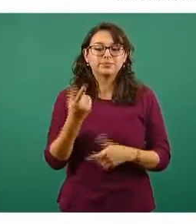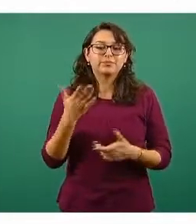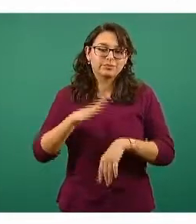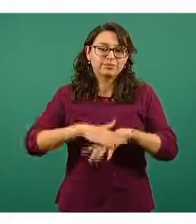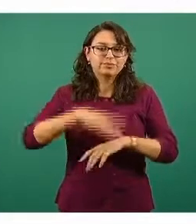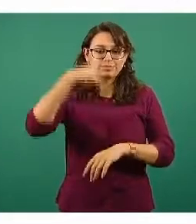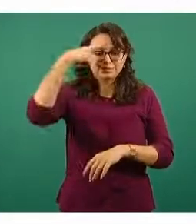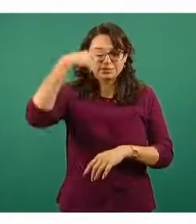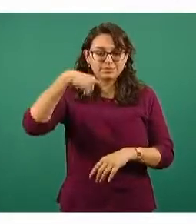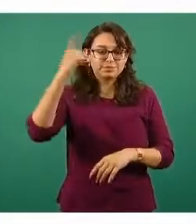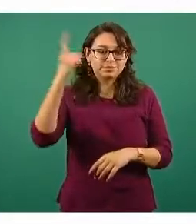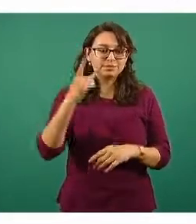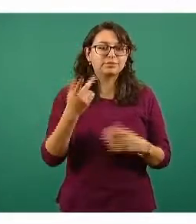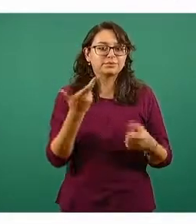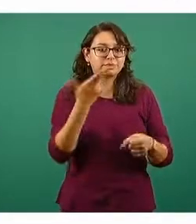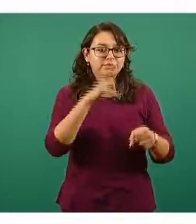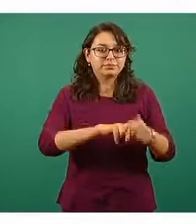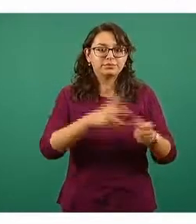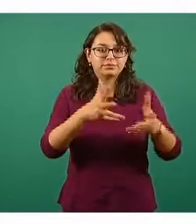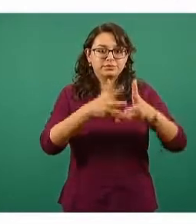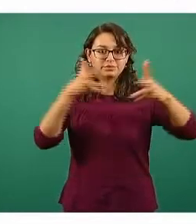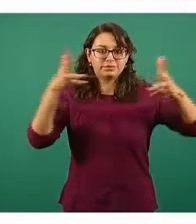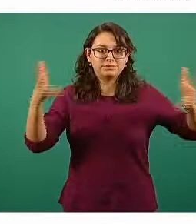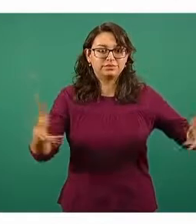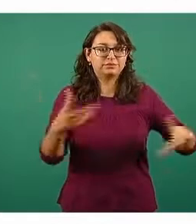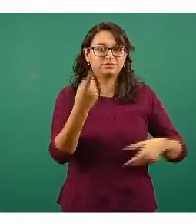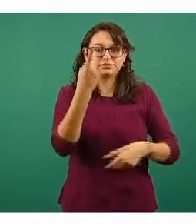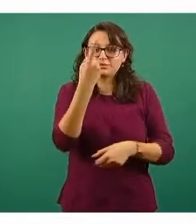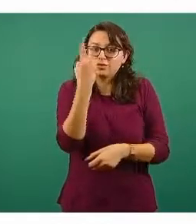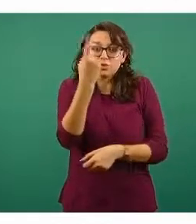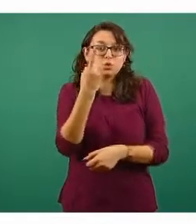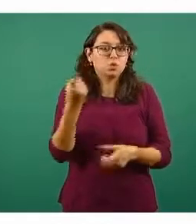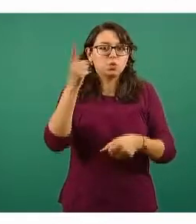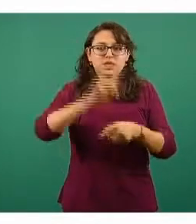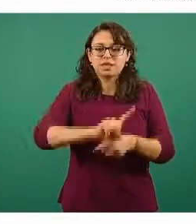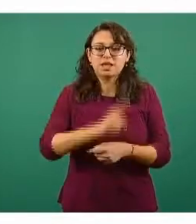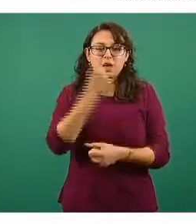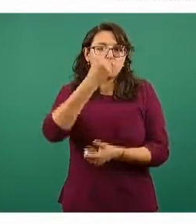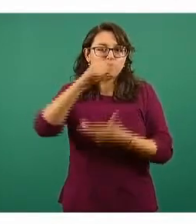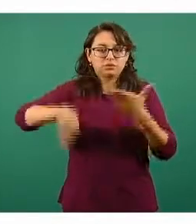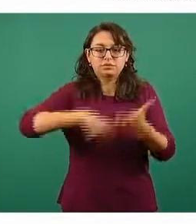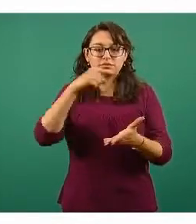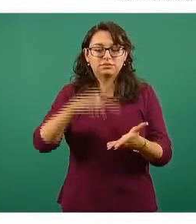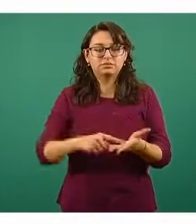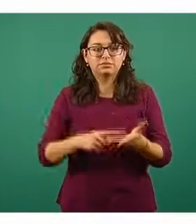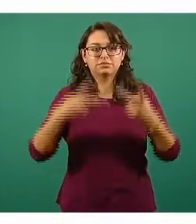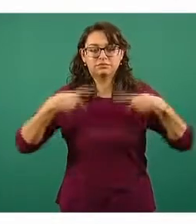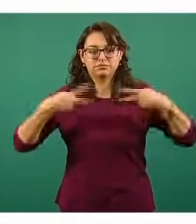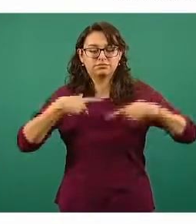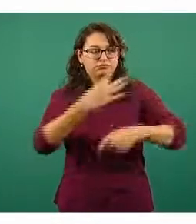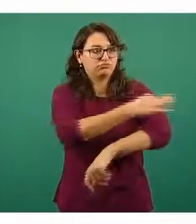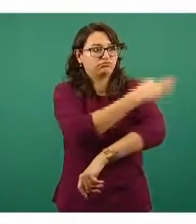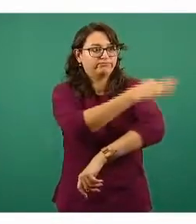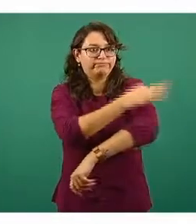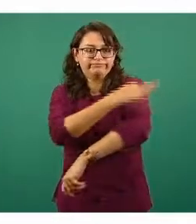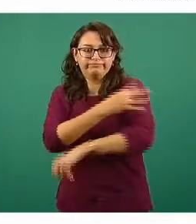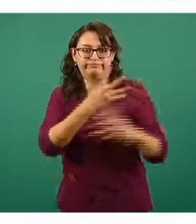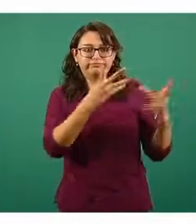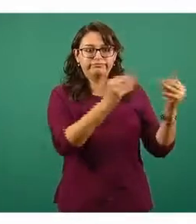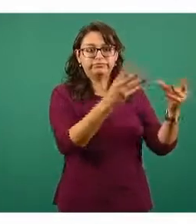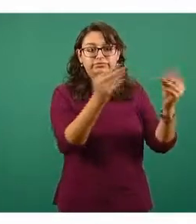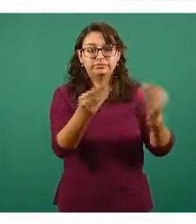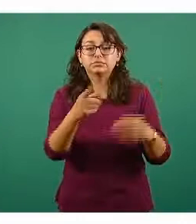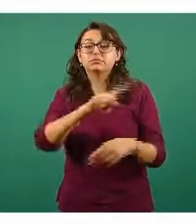al personal de salud en los hospitales grandes y en un mismo hospital se vacuna una gran cantidad de personas. Posteriormente se